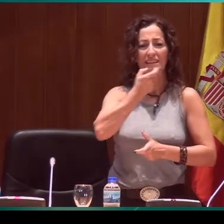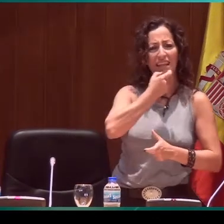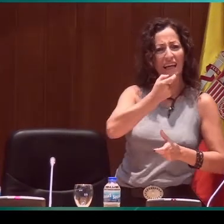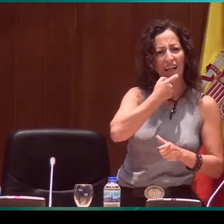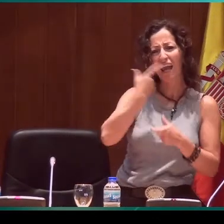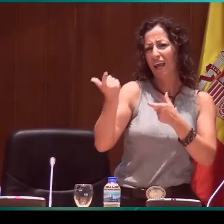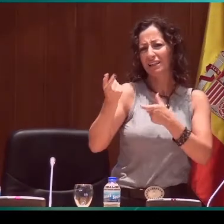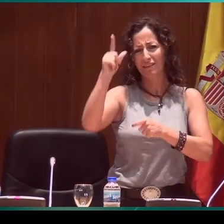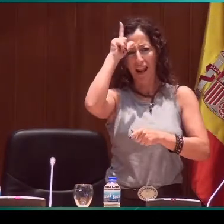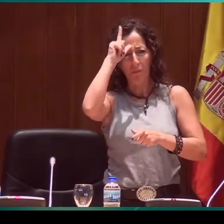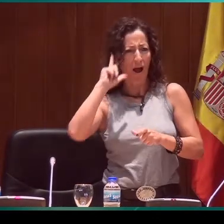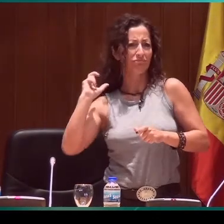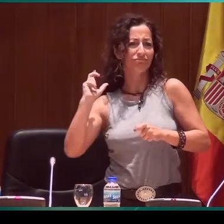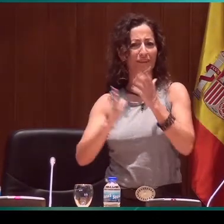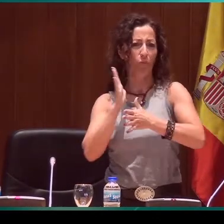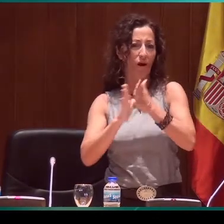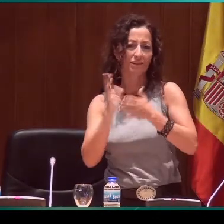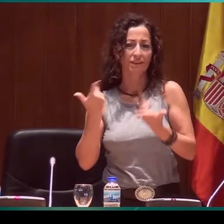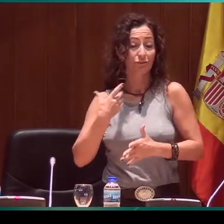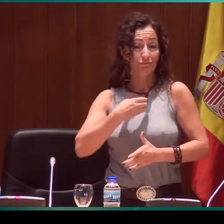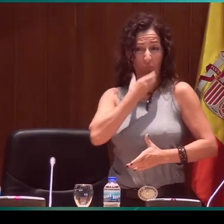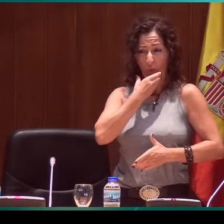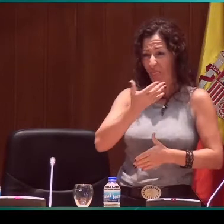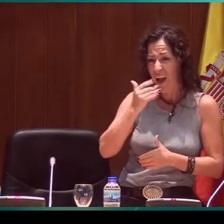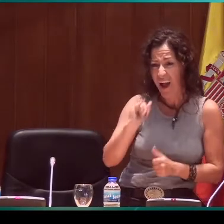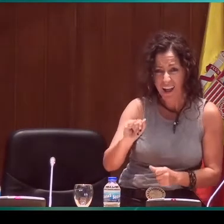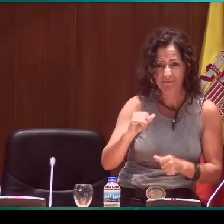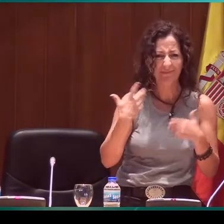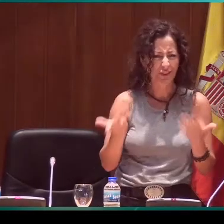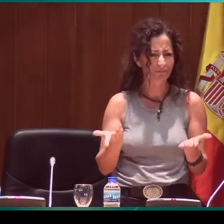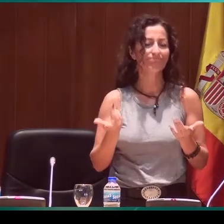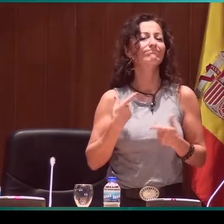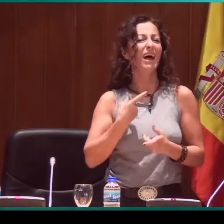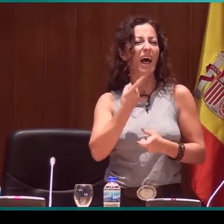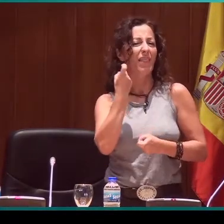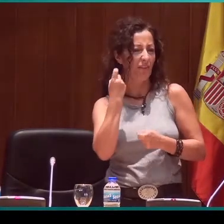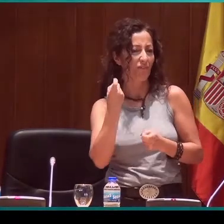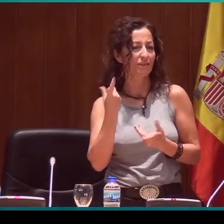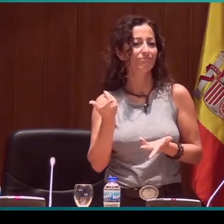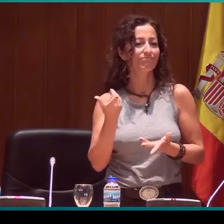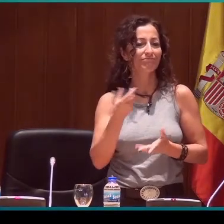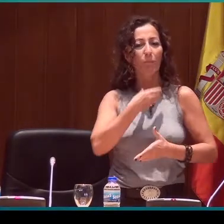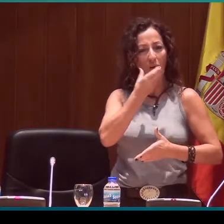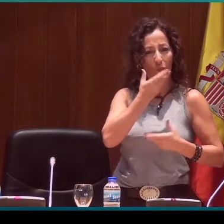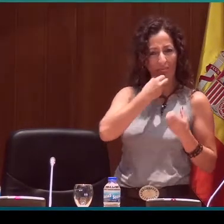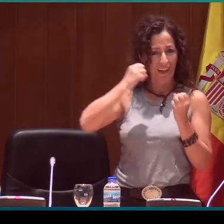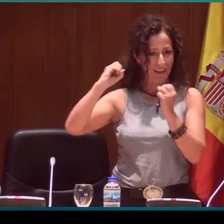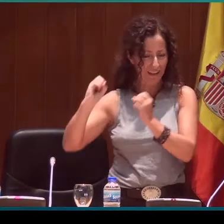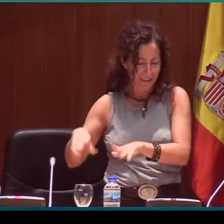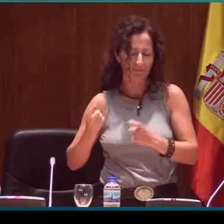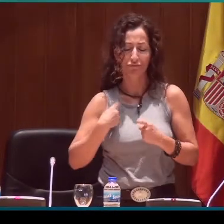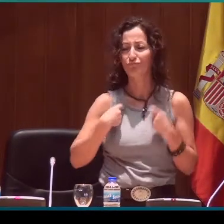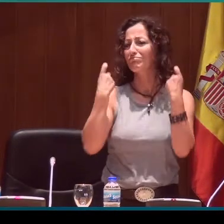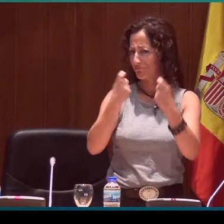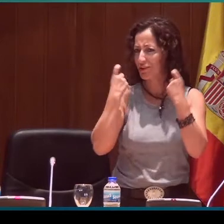que nos dé vergüenza usar otras lenguas, expresarnos en otras lenguas, en inglés, en el alemán, que no son las nuestras. Bueno, yo voy a